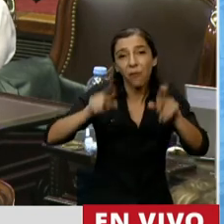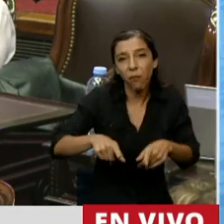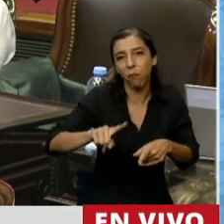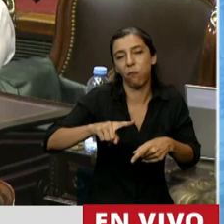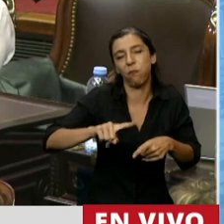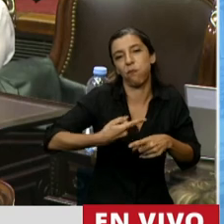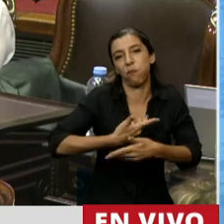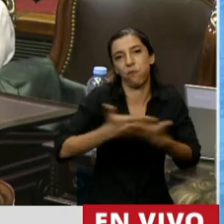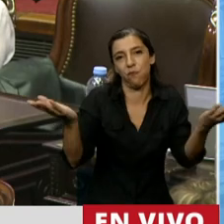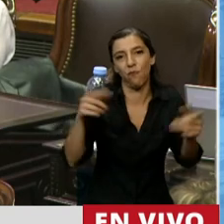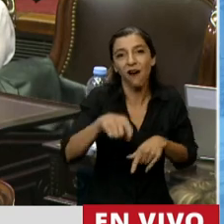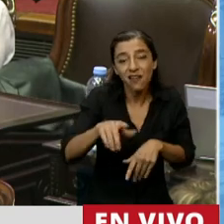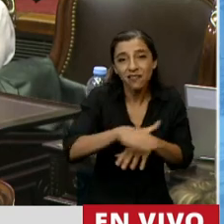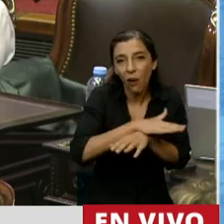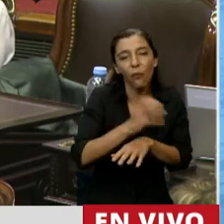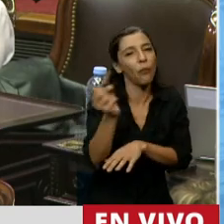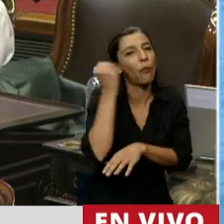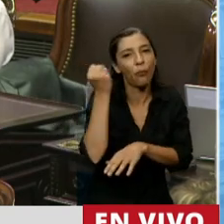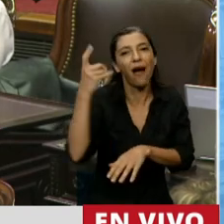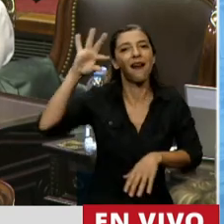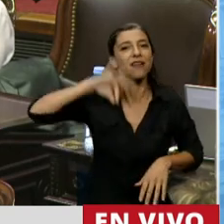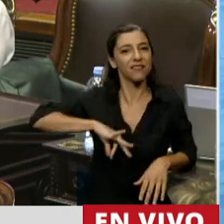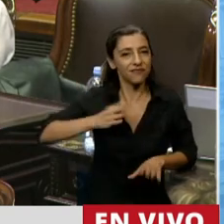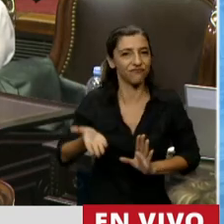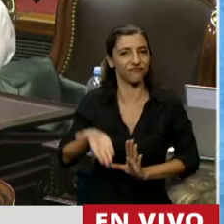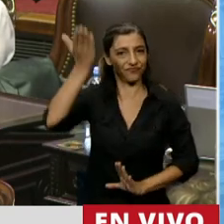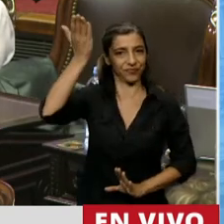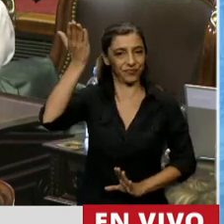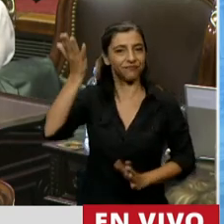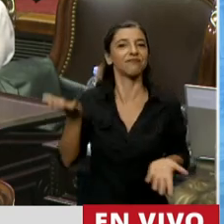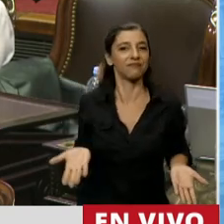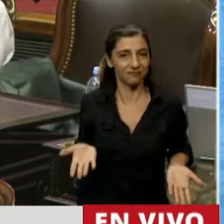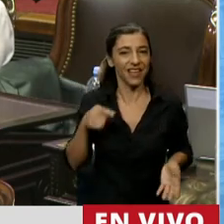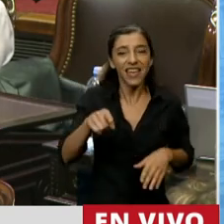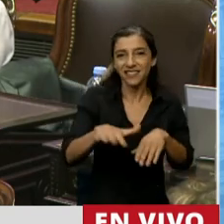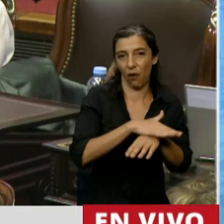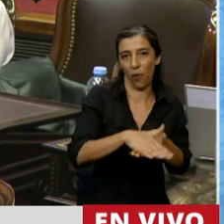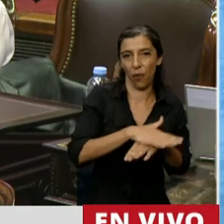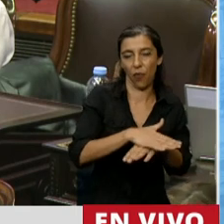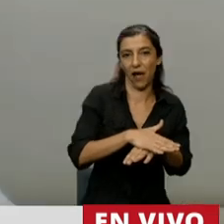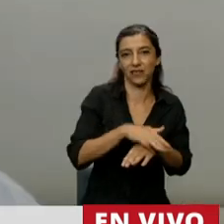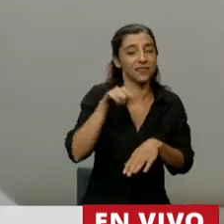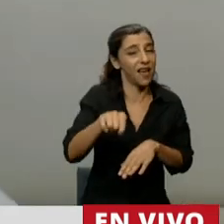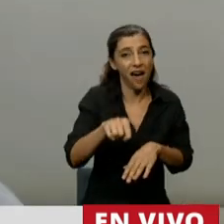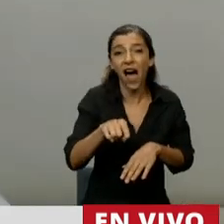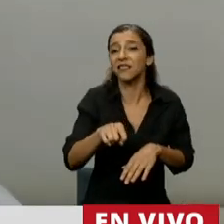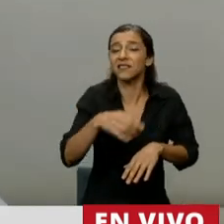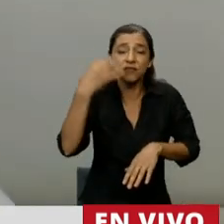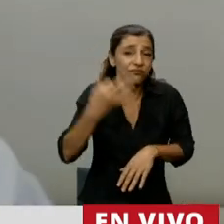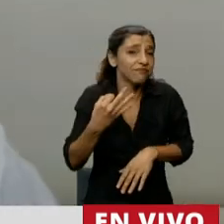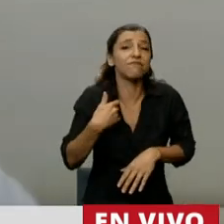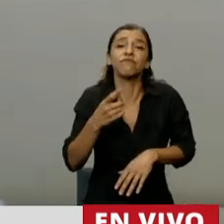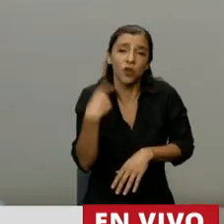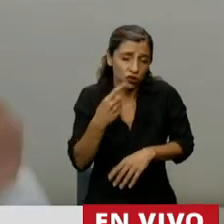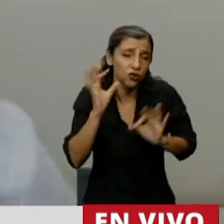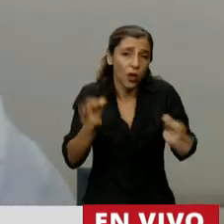piso está en que los salarios se van a incrementar. El piso está en que inevitablemente la recaudación